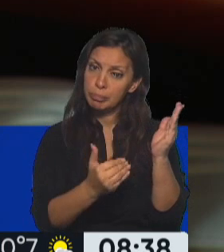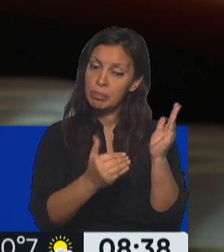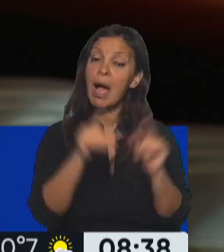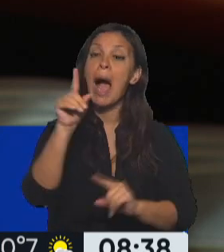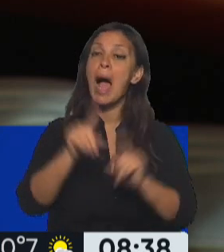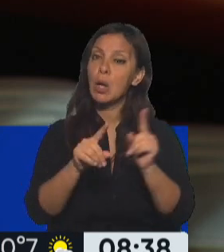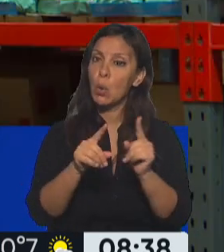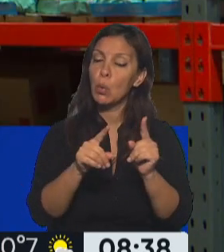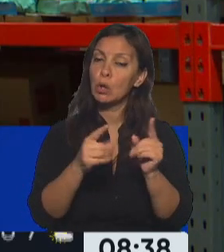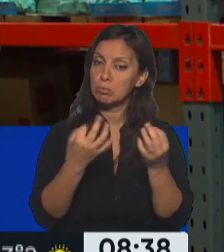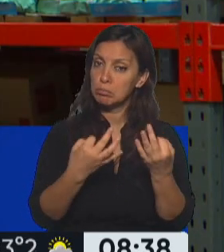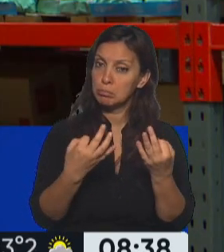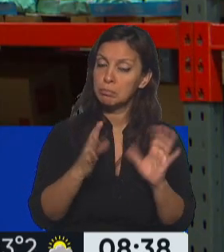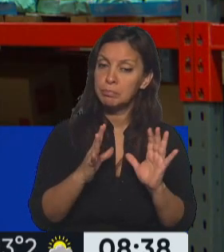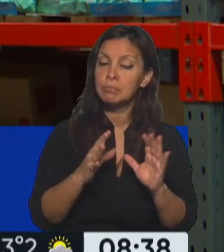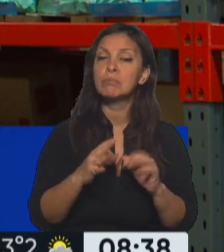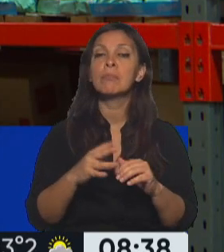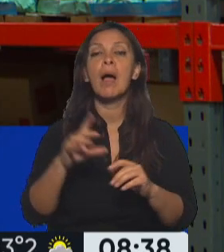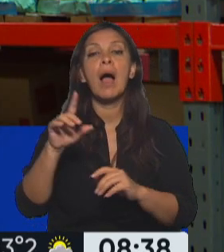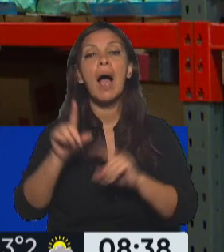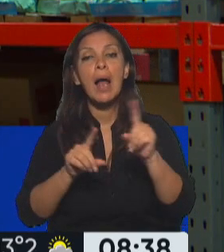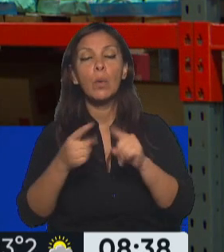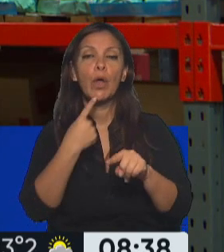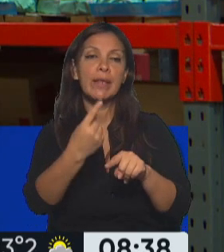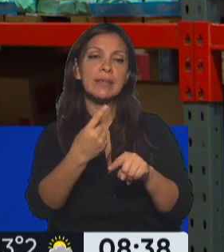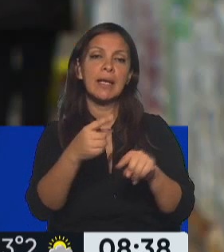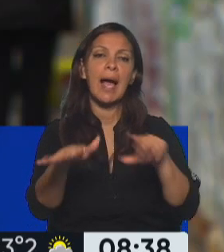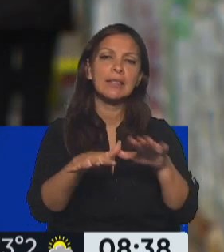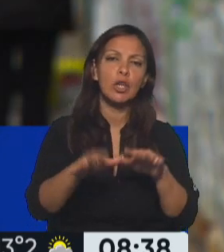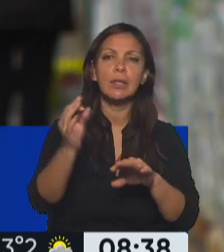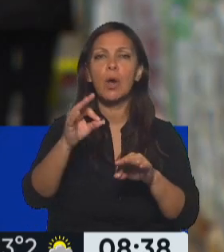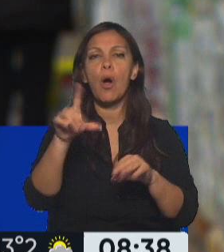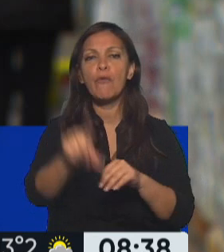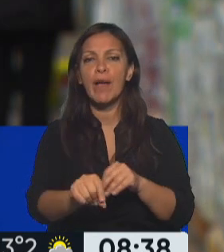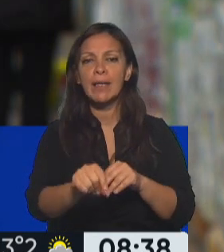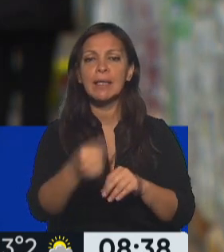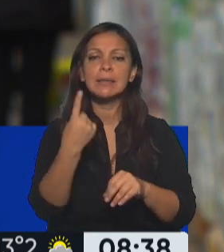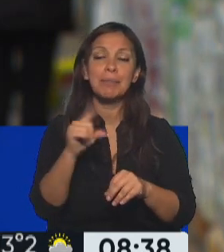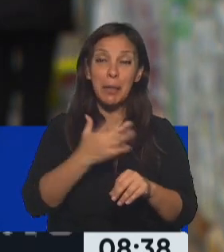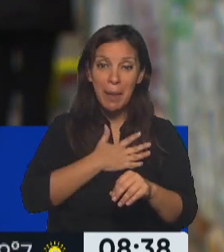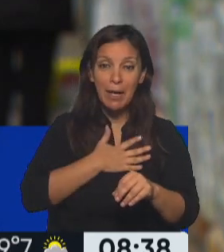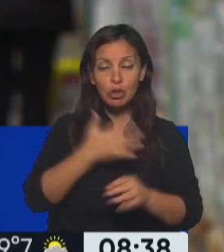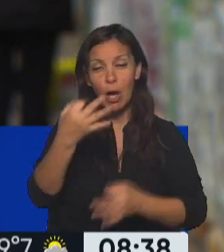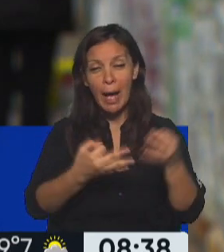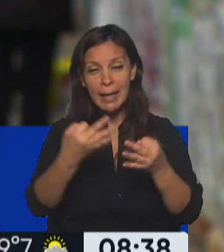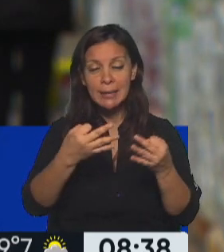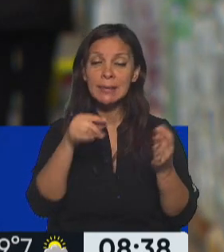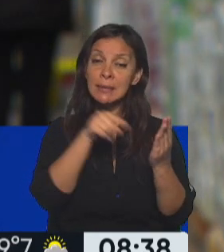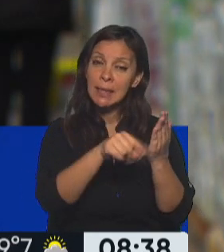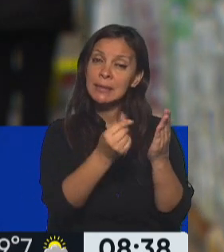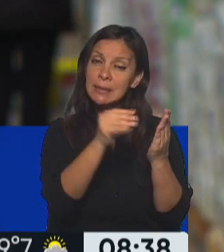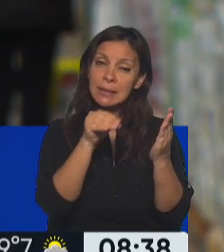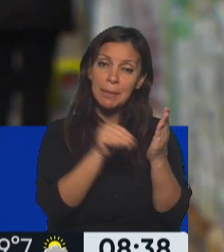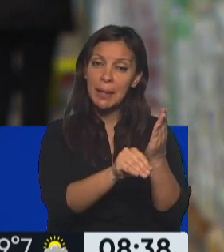puntuales, bajo el título de acciones u ofertas, pero nuestro análisis marca que ese precio llegó